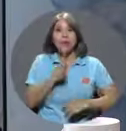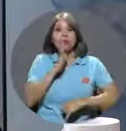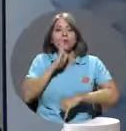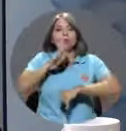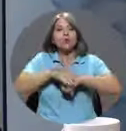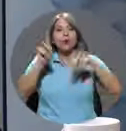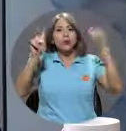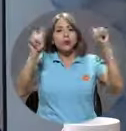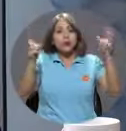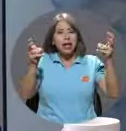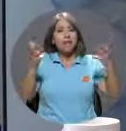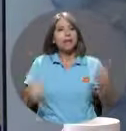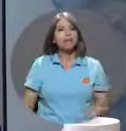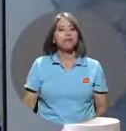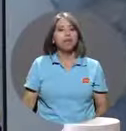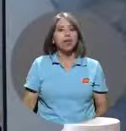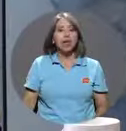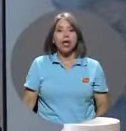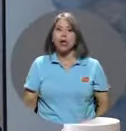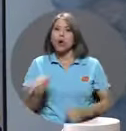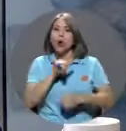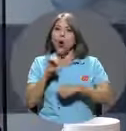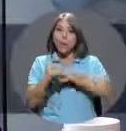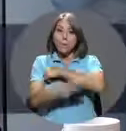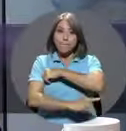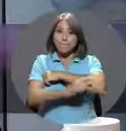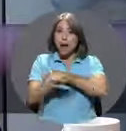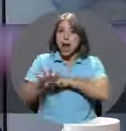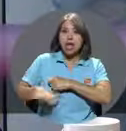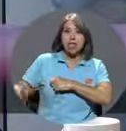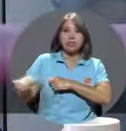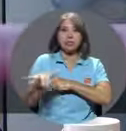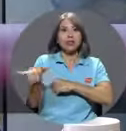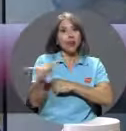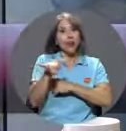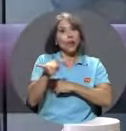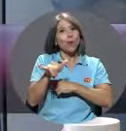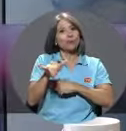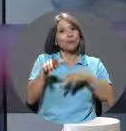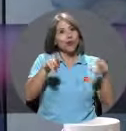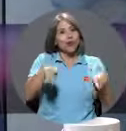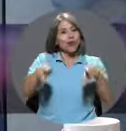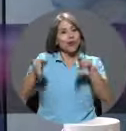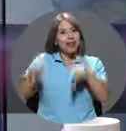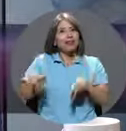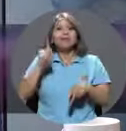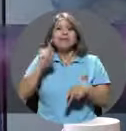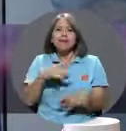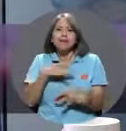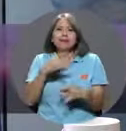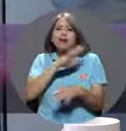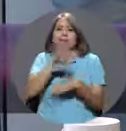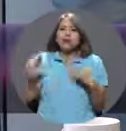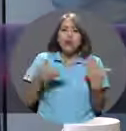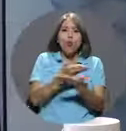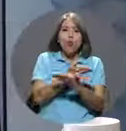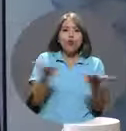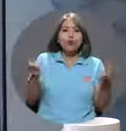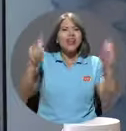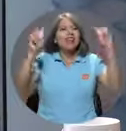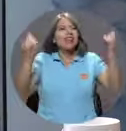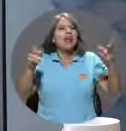vamos a hablar de un tema que como país y como humanidad nos debe interesar a todos y todas. Es el tema